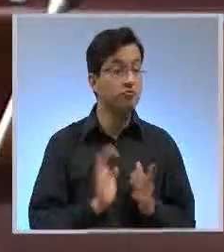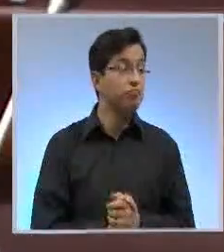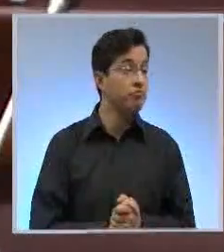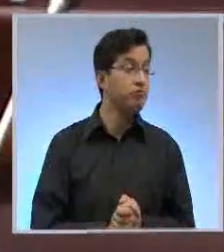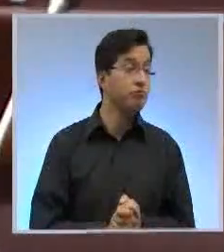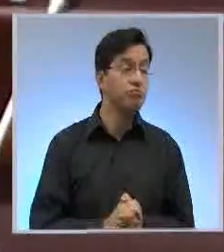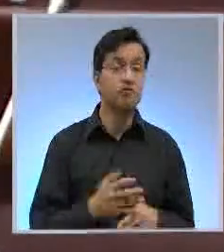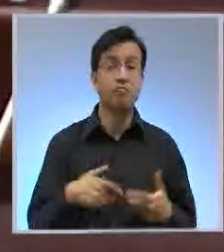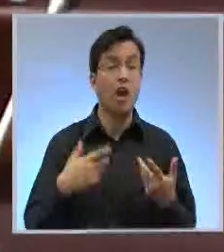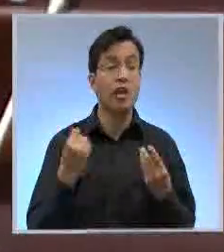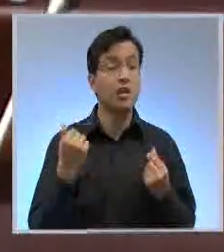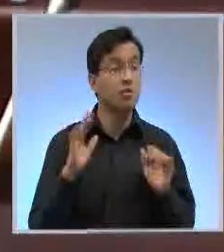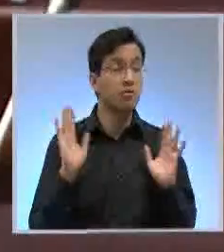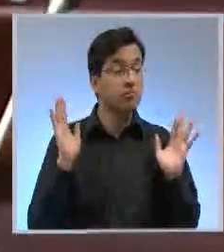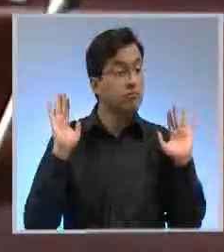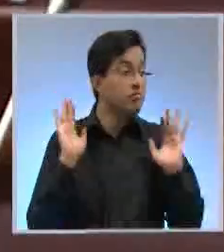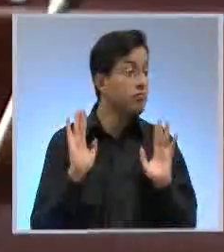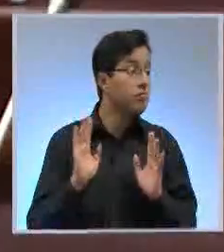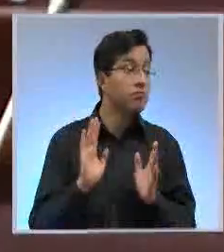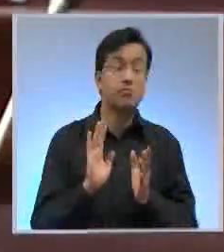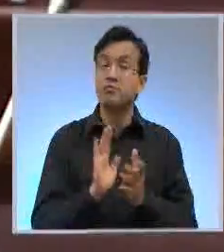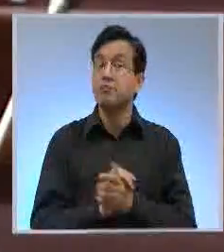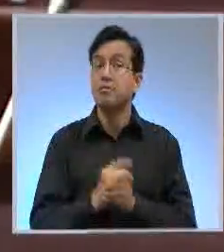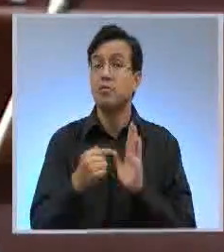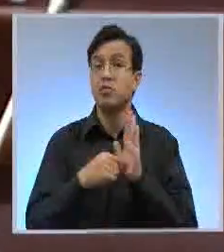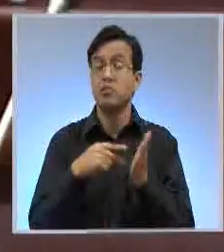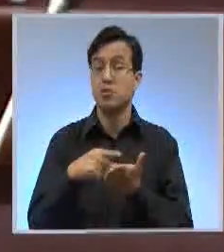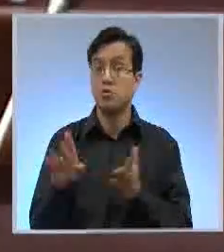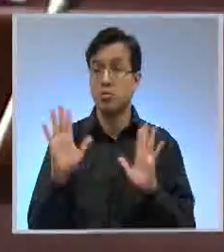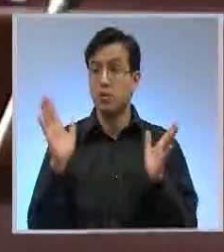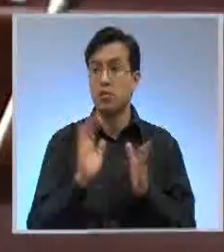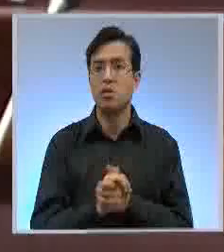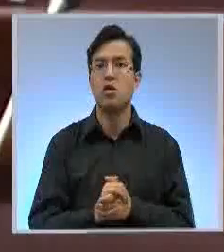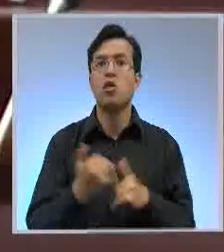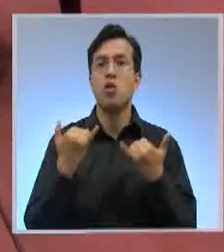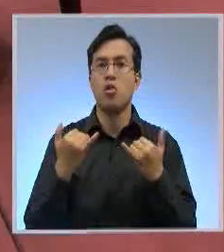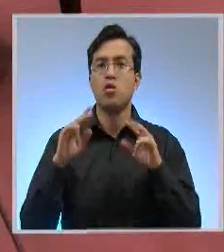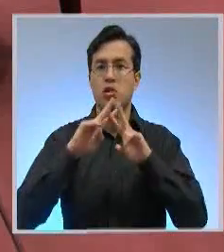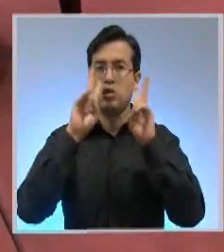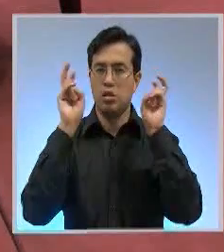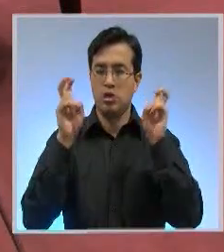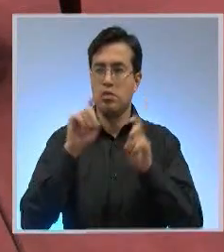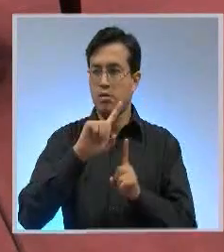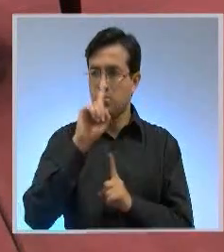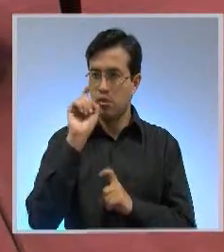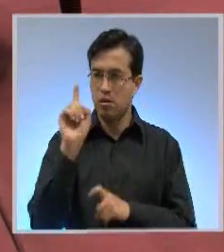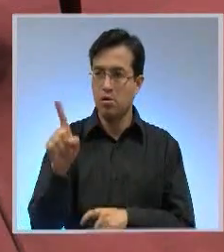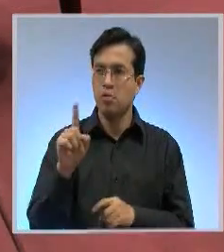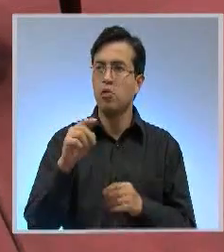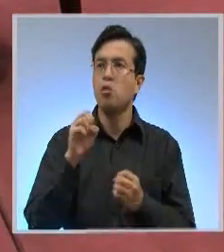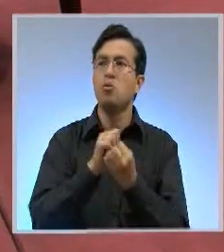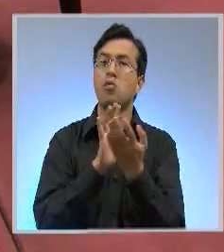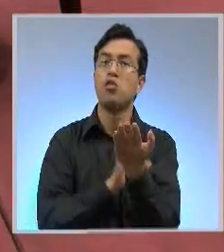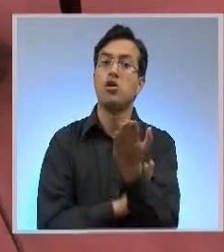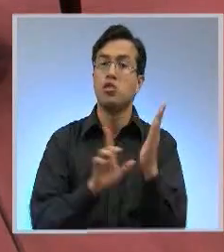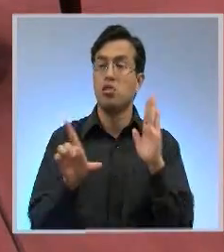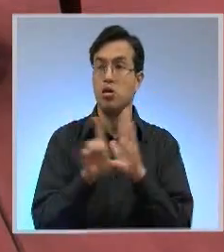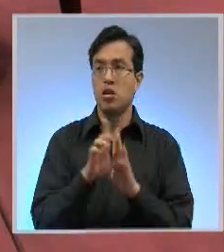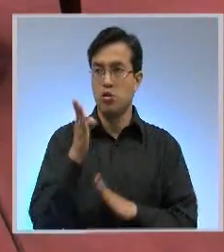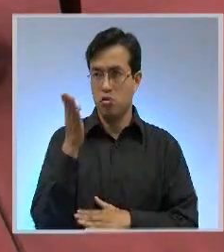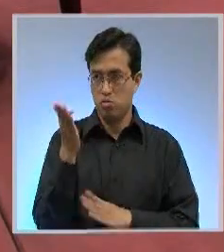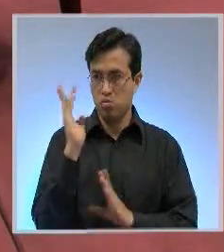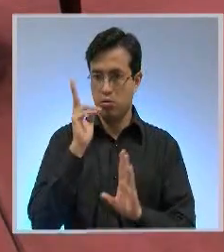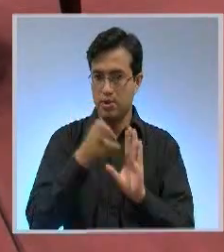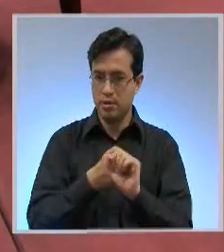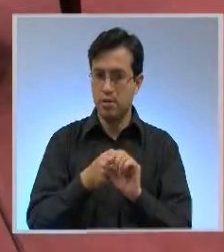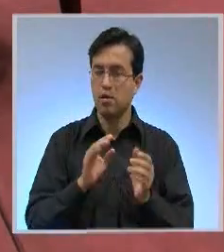cierto?, de evadir el pago de impuestos y de generar varios mecanismos como los